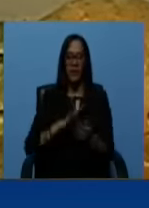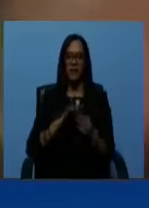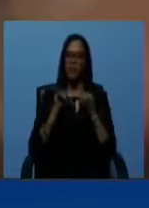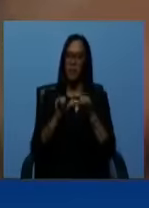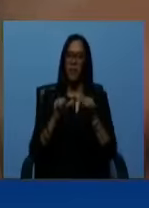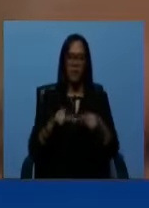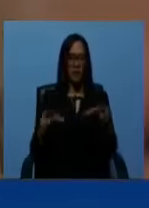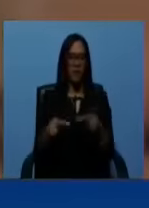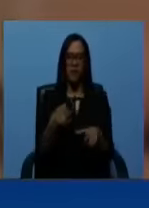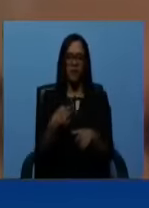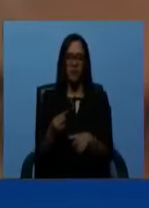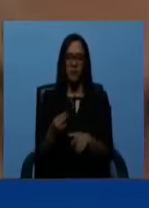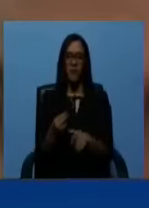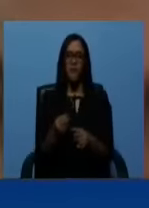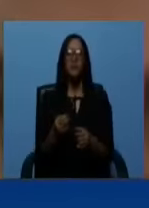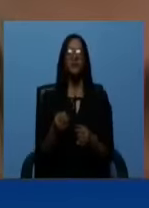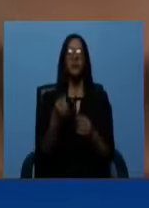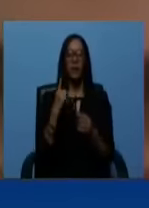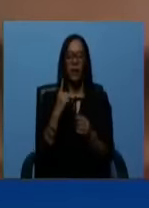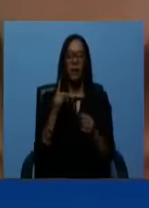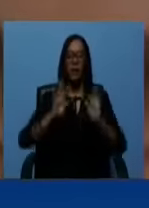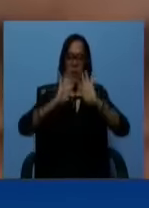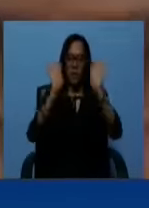Es una tendencia